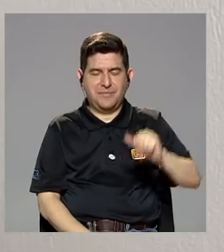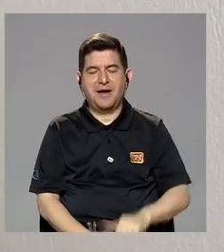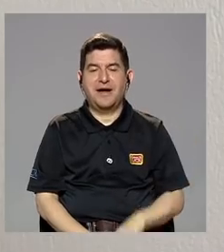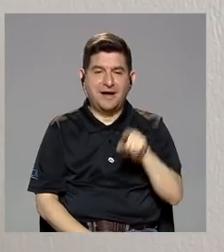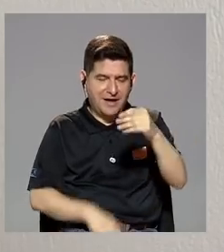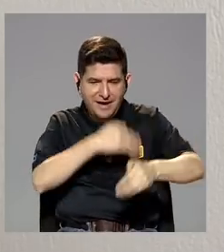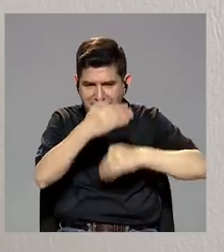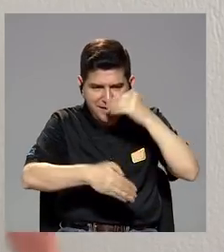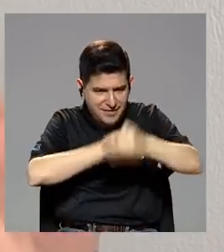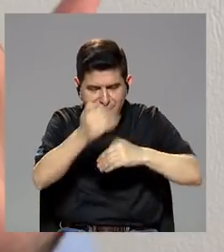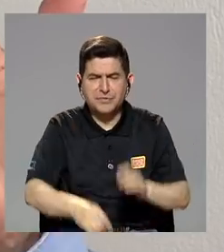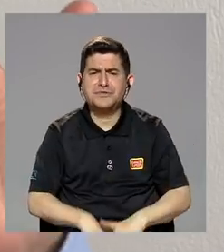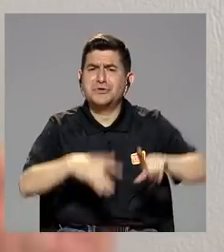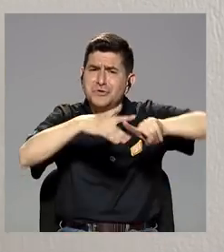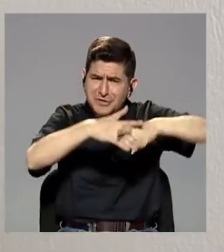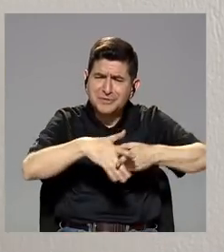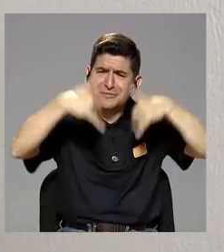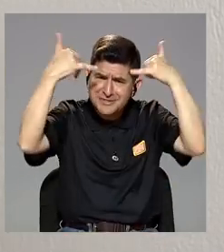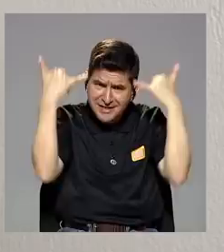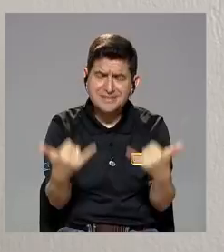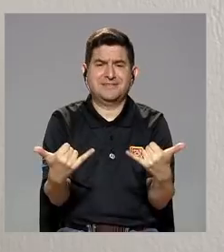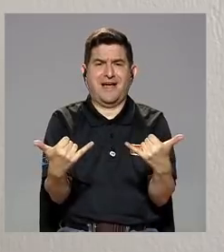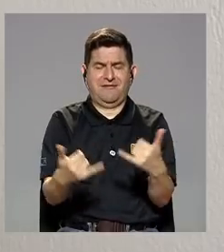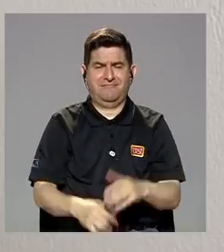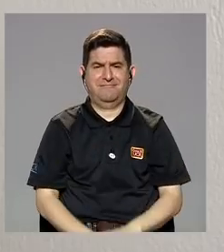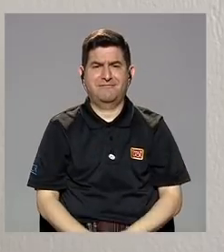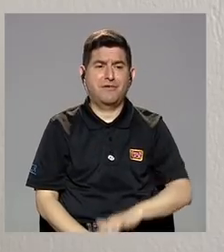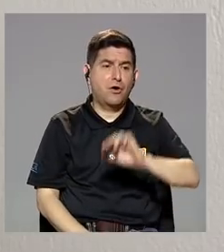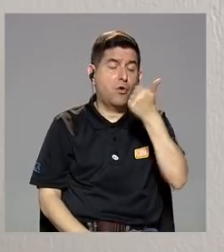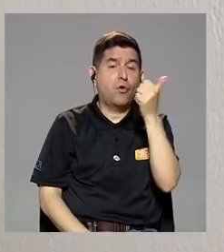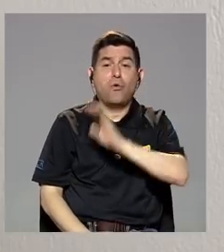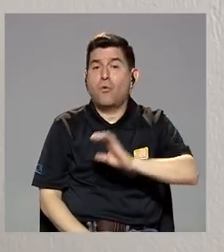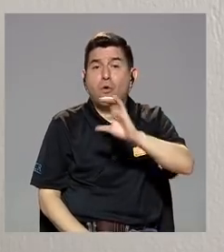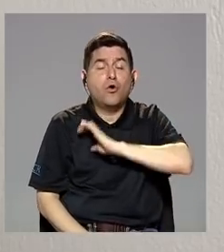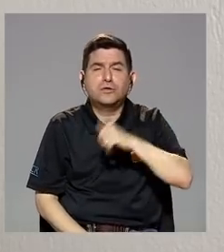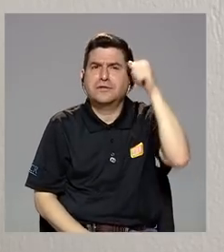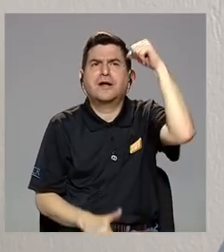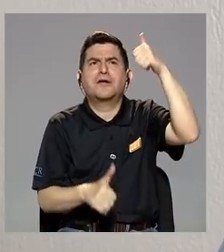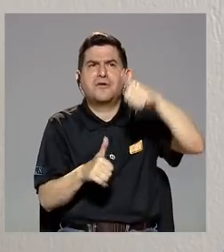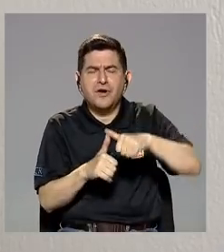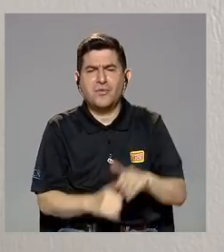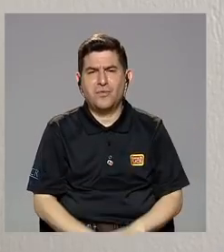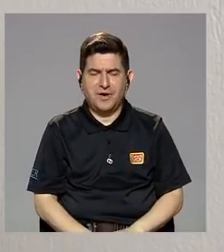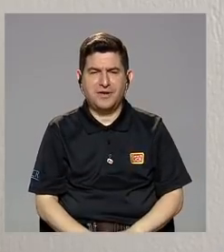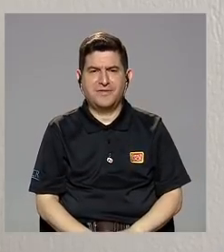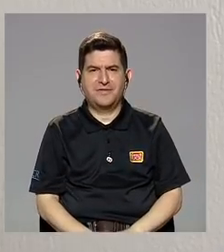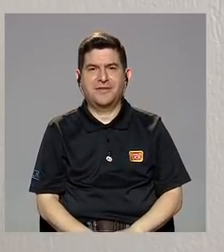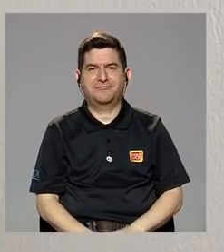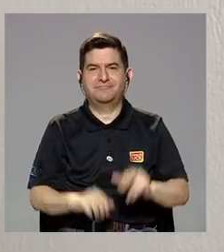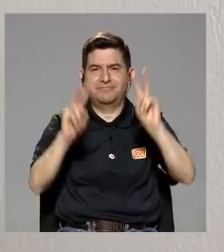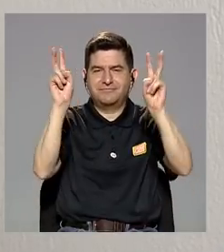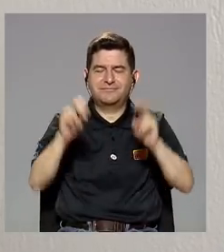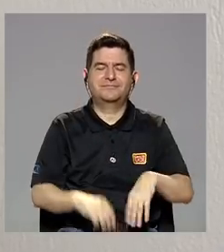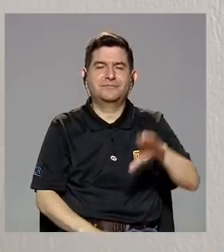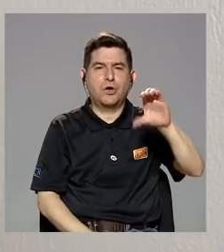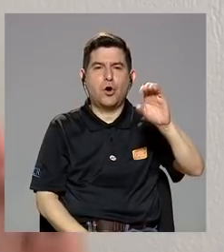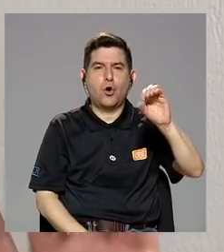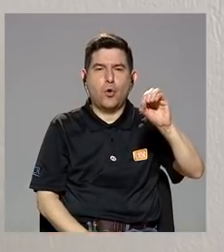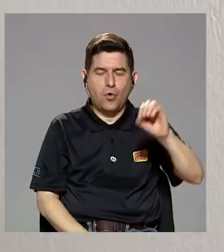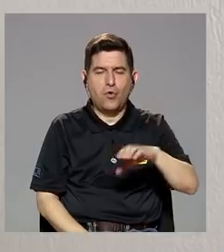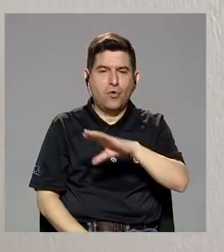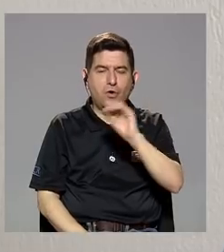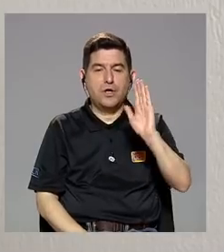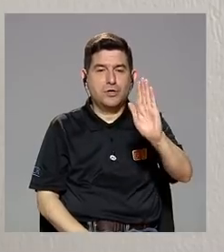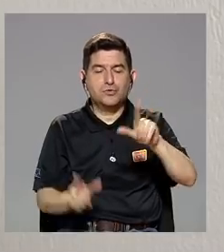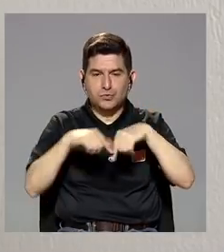y todo eso y ahí empezamos ya empezamos a darle otro toque me acuerdo que estuvo coco y su pandilla también yo a